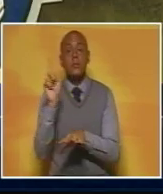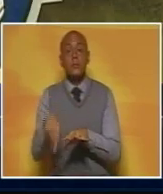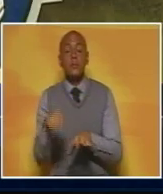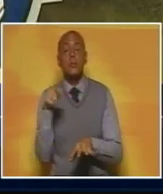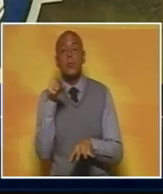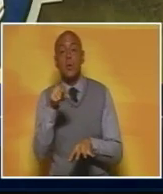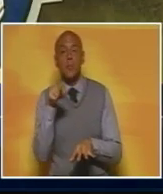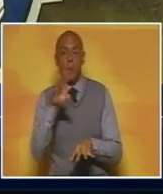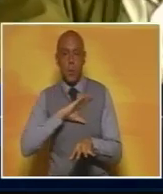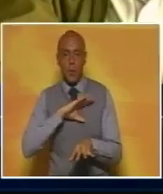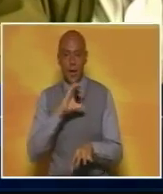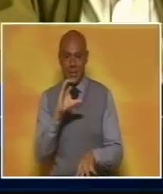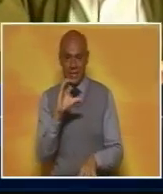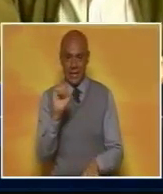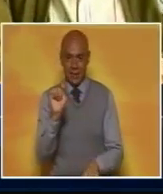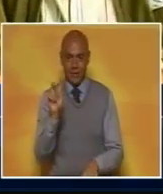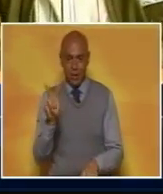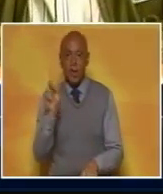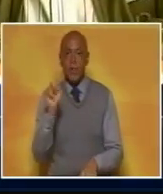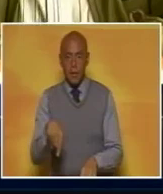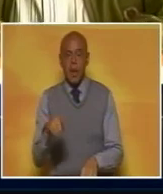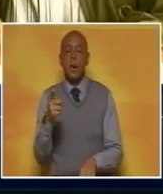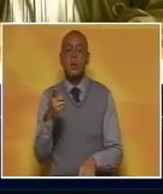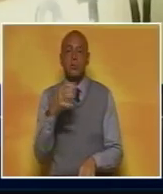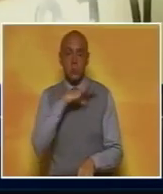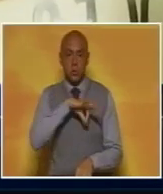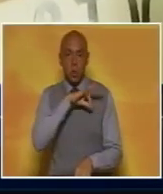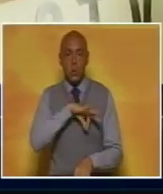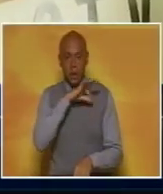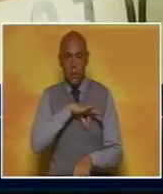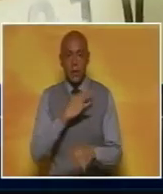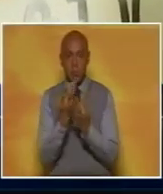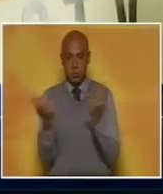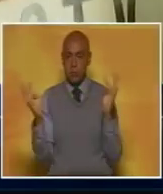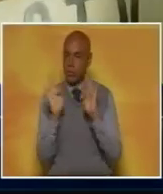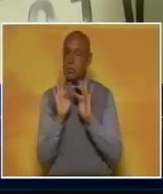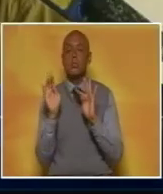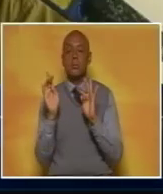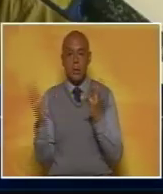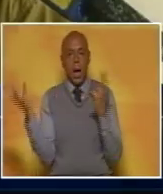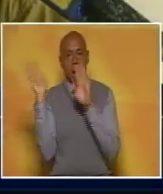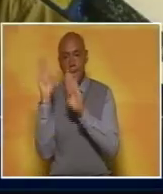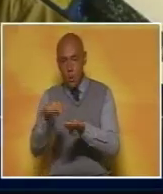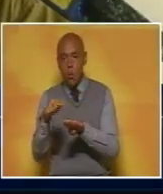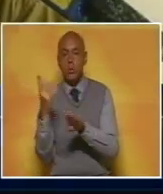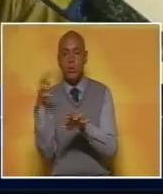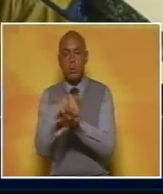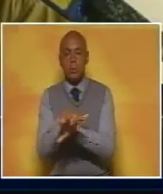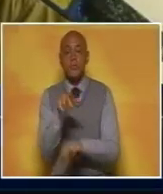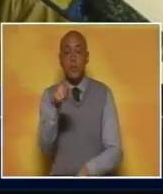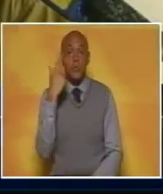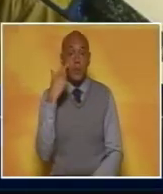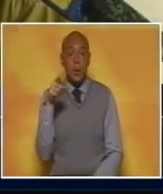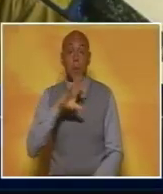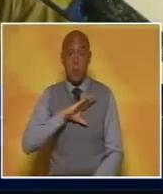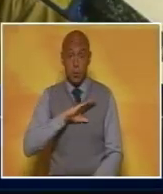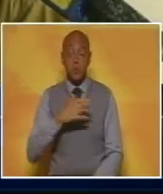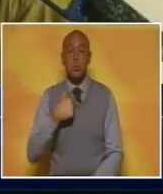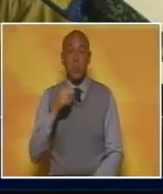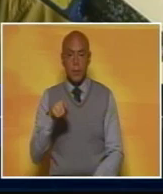Representantes de la sociedad civil también se solidarizaron con la dirigencia sindical. En este caso el Frente de Entendimiento